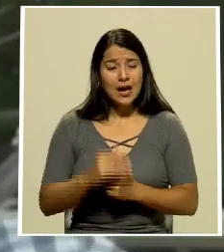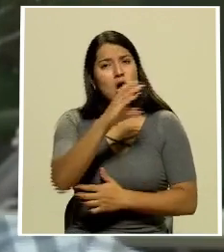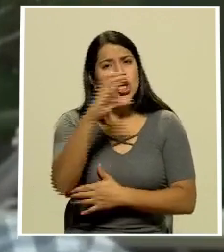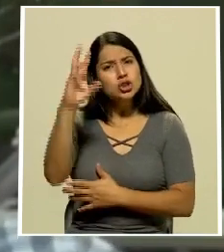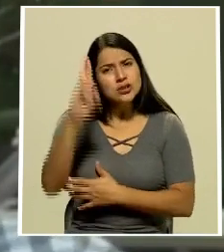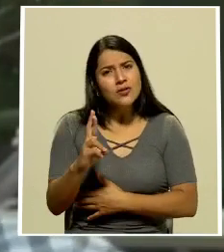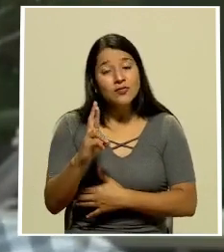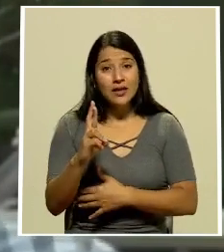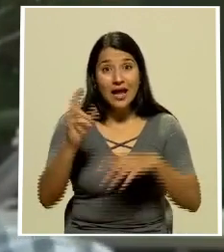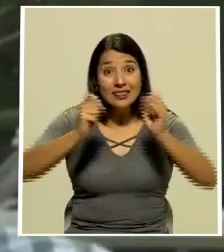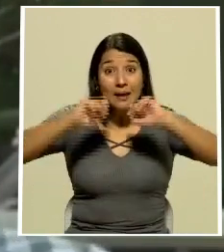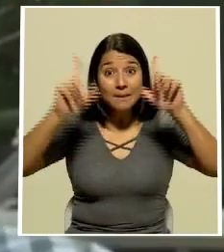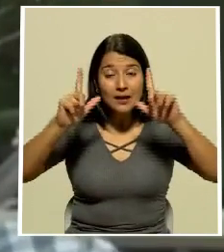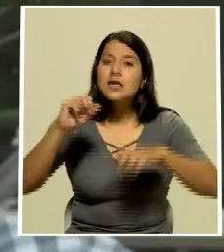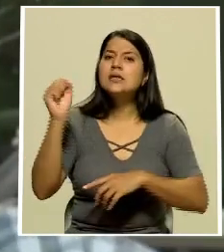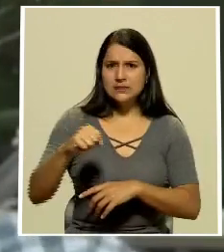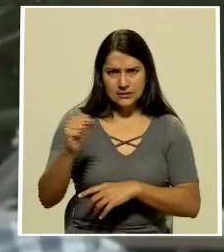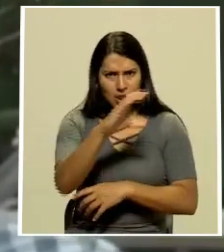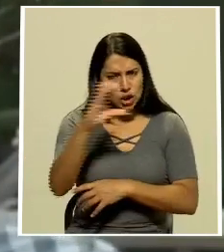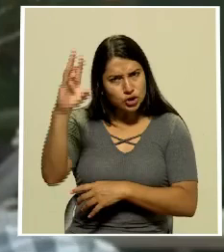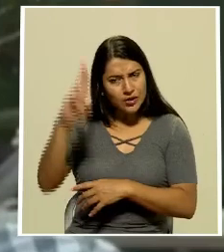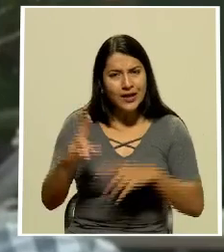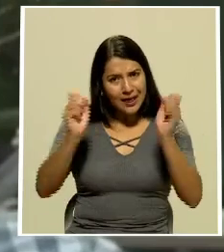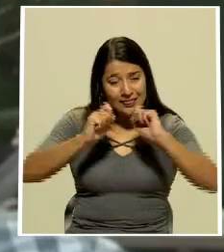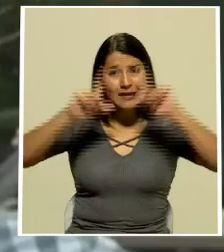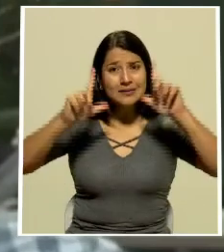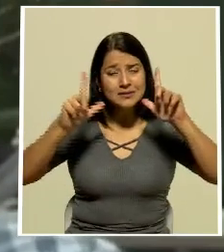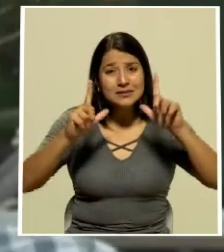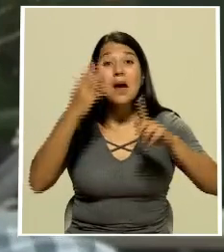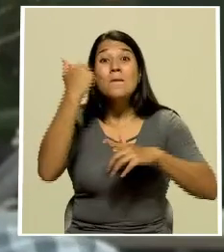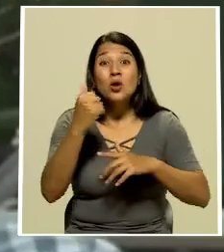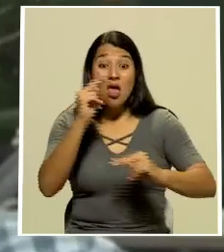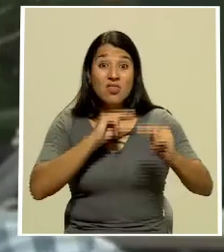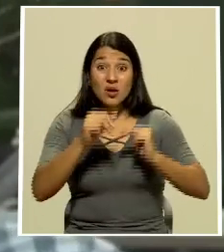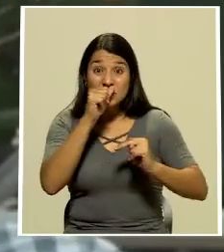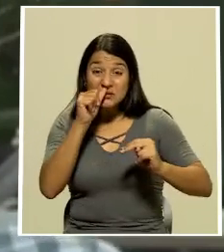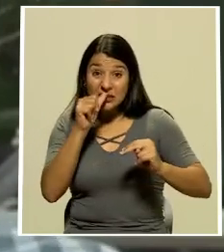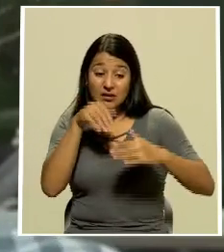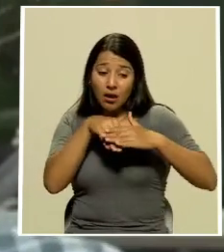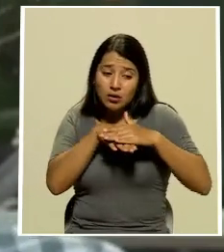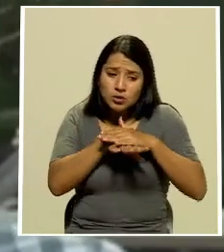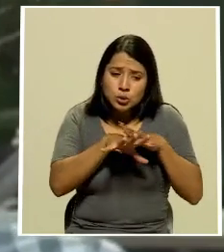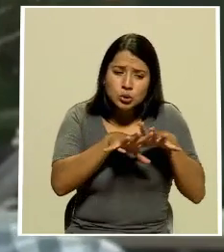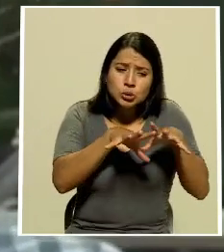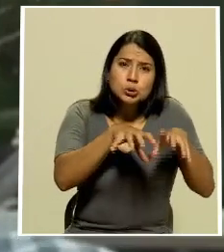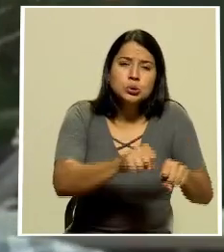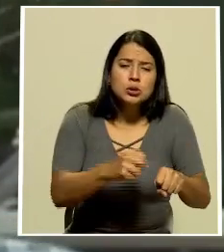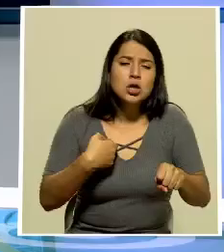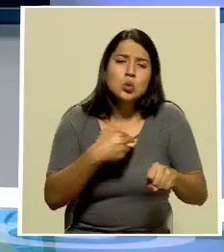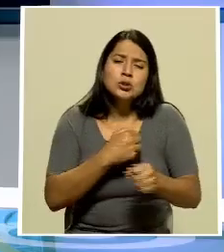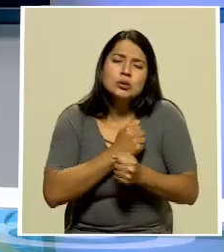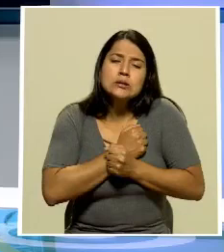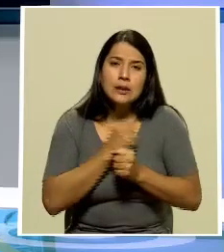Rica despierta, sí, Costa Rica despierta, que el narcotráfico se está apoderando de nuestra querida patria.